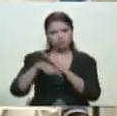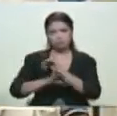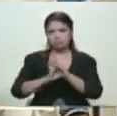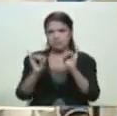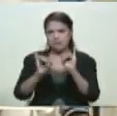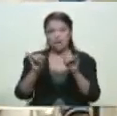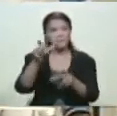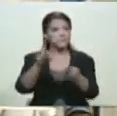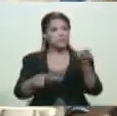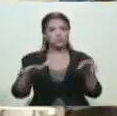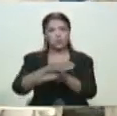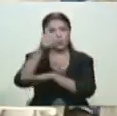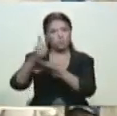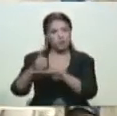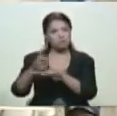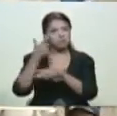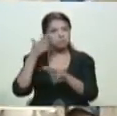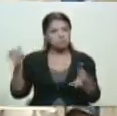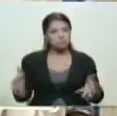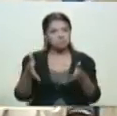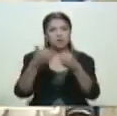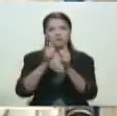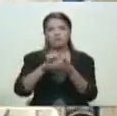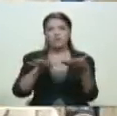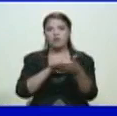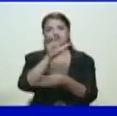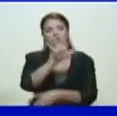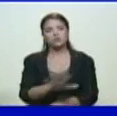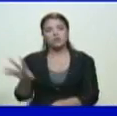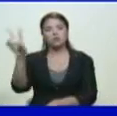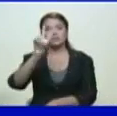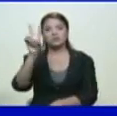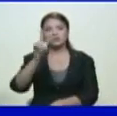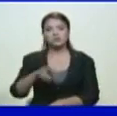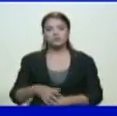los responsables, a los que convocaron a la violencia en el país.